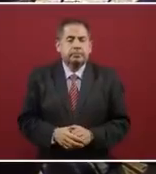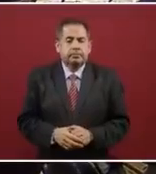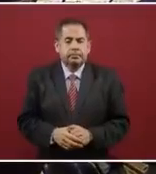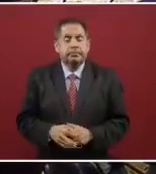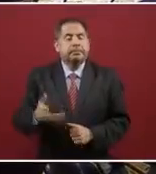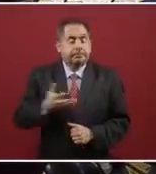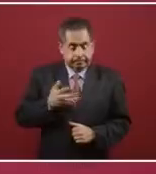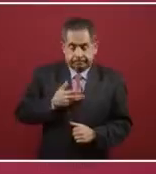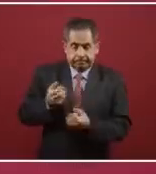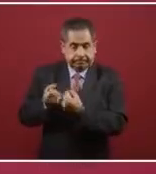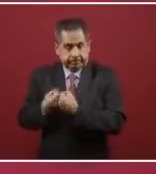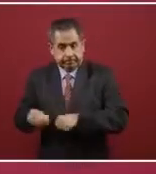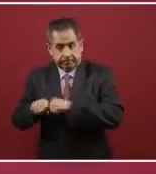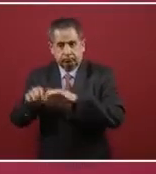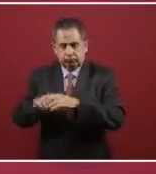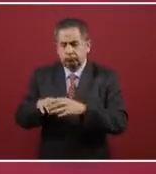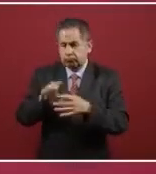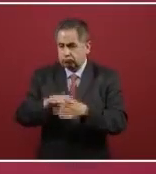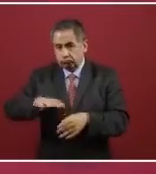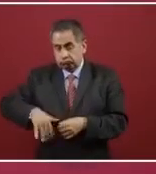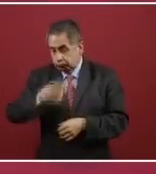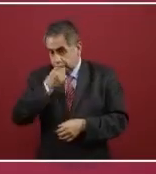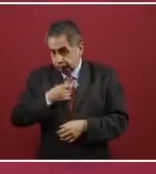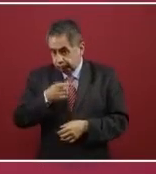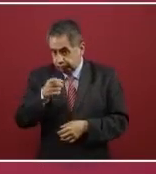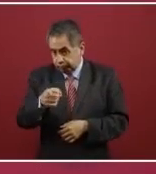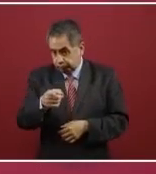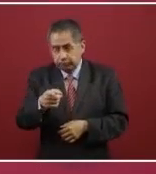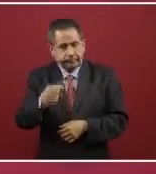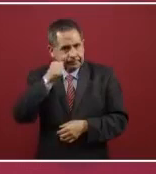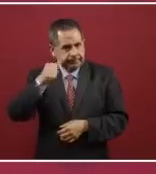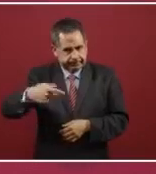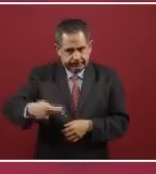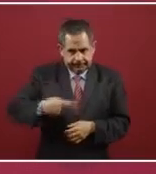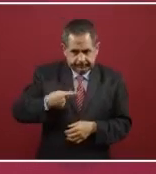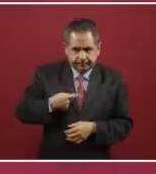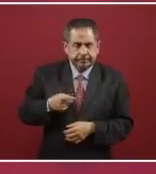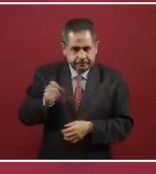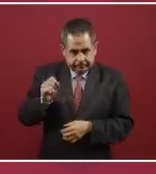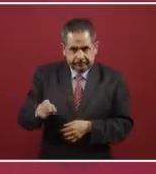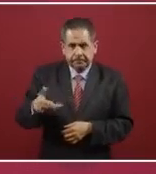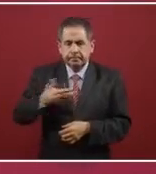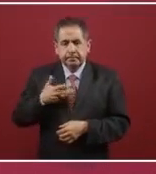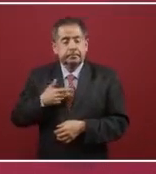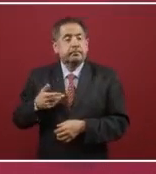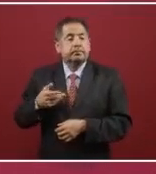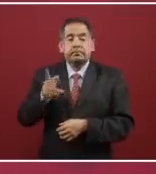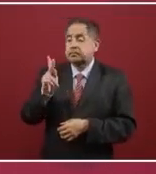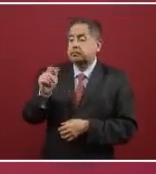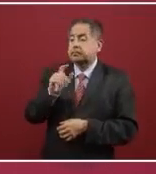un seguro, de acuerdo a lo que preguntaron ayer de Proceso. Se tiene un